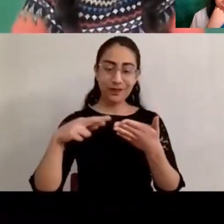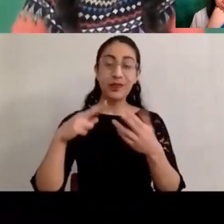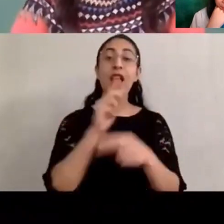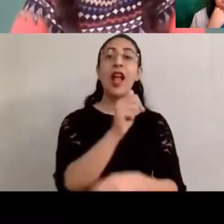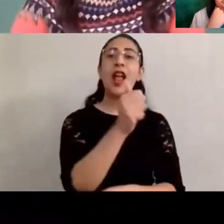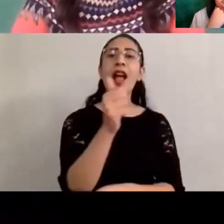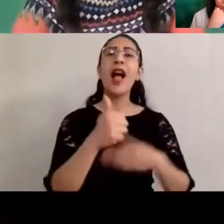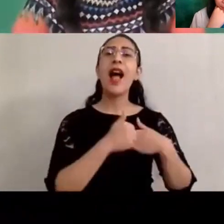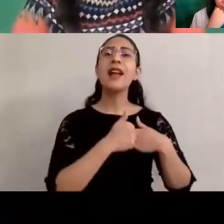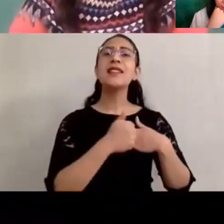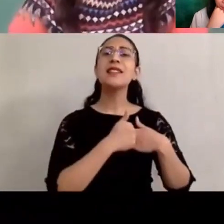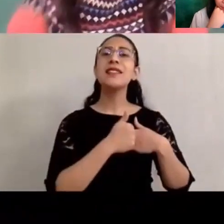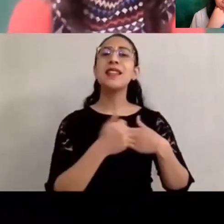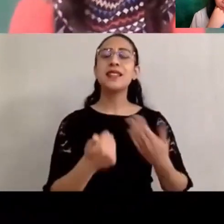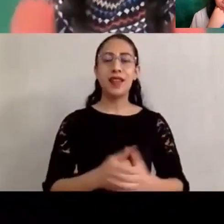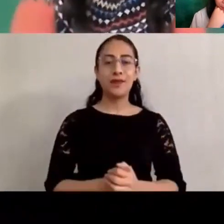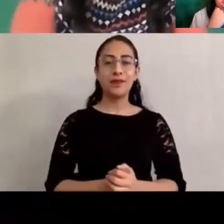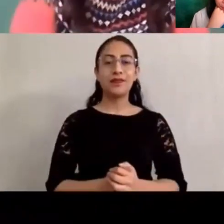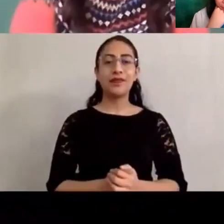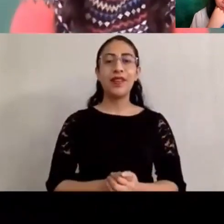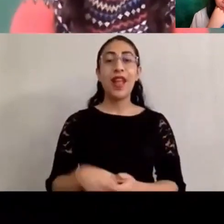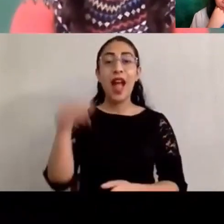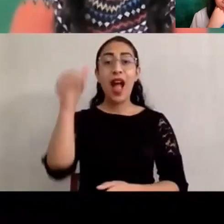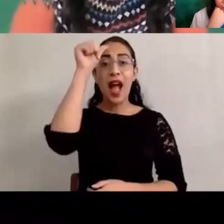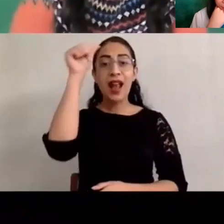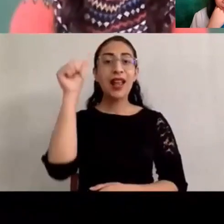¿se encuentra Alejandra Ovalle?